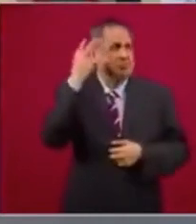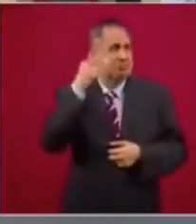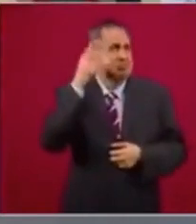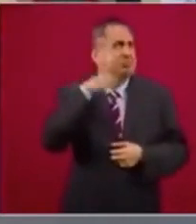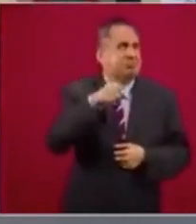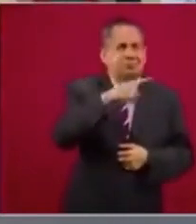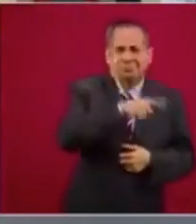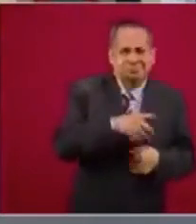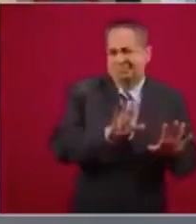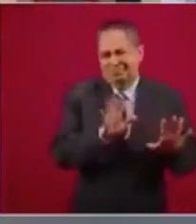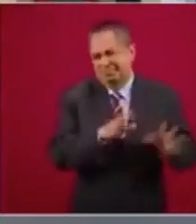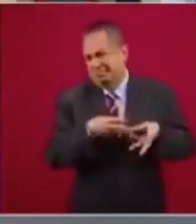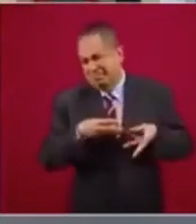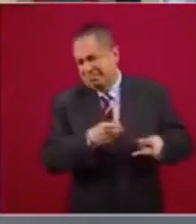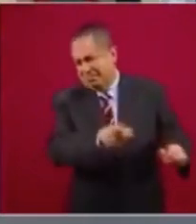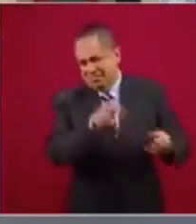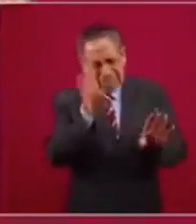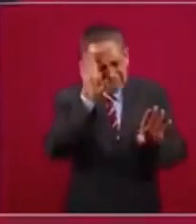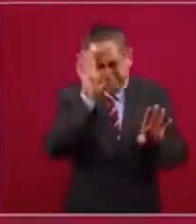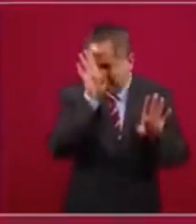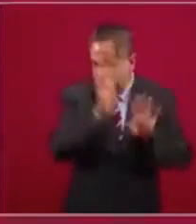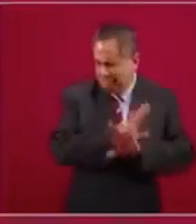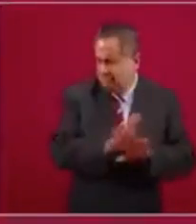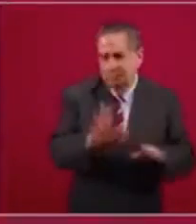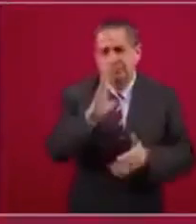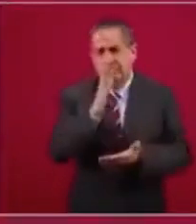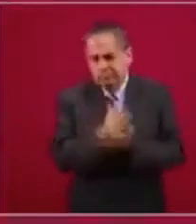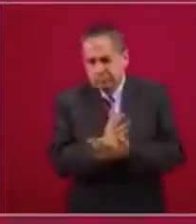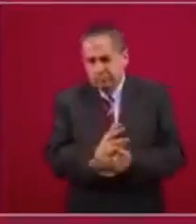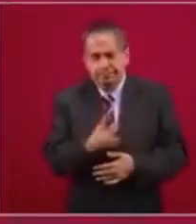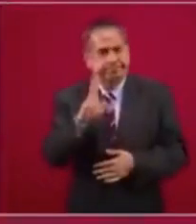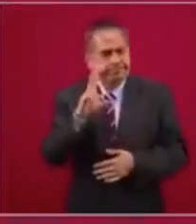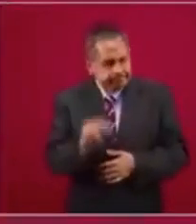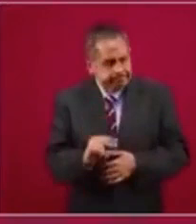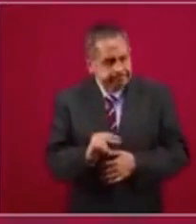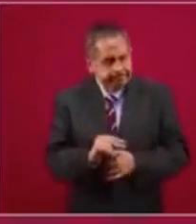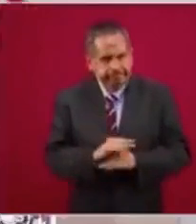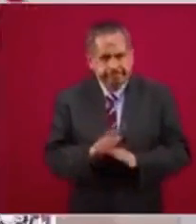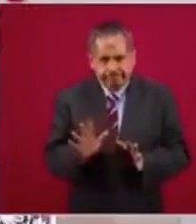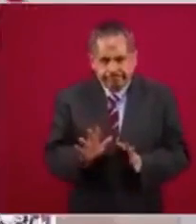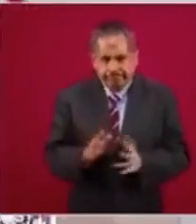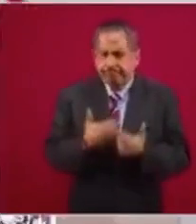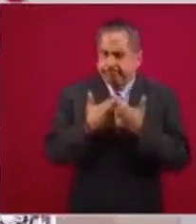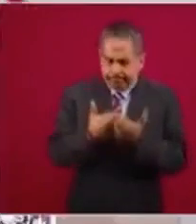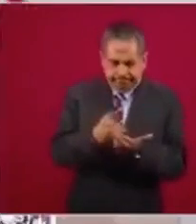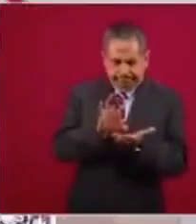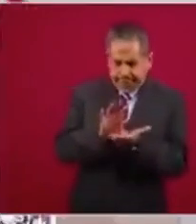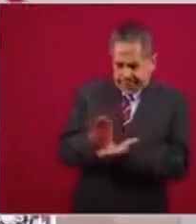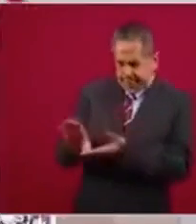extranjero, etcétera, etcétera, etcétera. Entonces, vamos a que el recurso le llegue